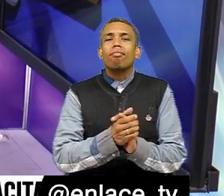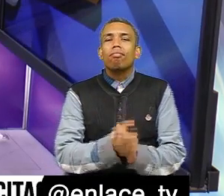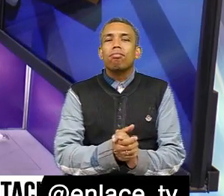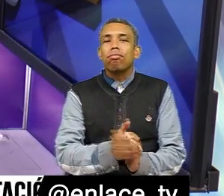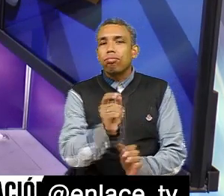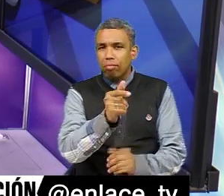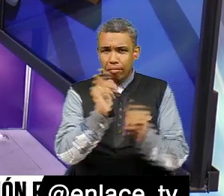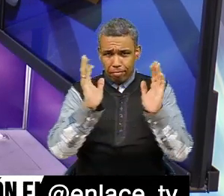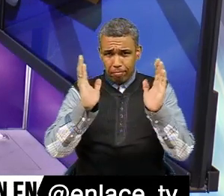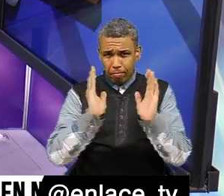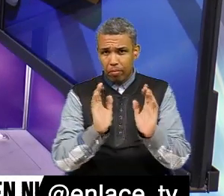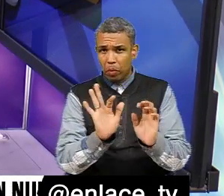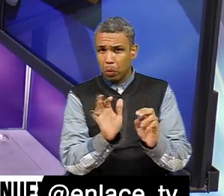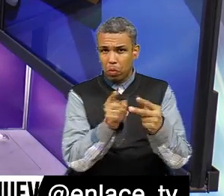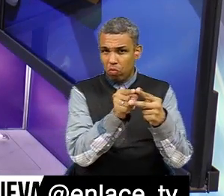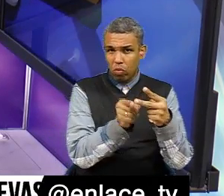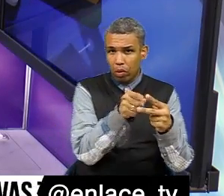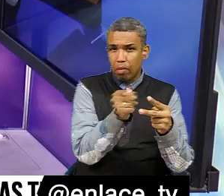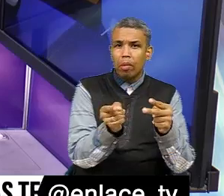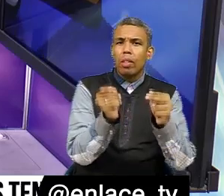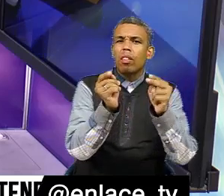se conectan con nosotros a través de